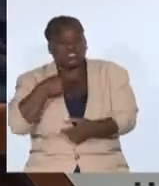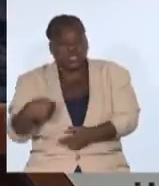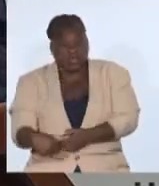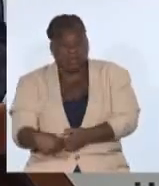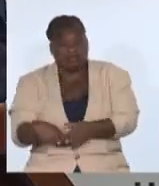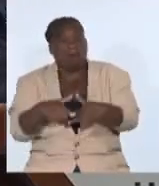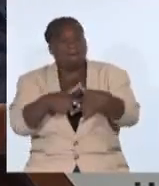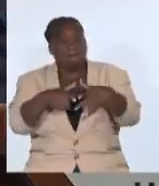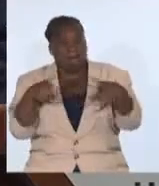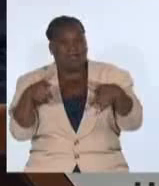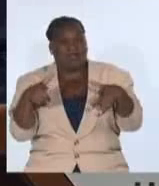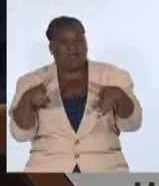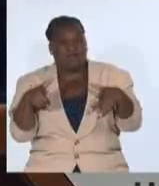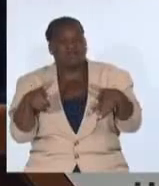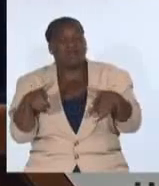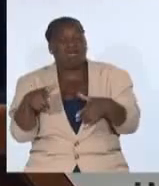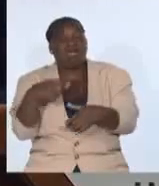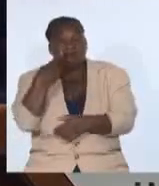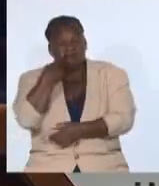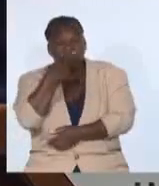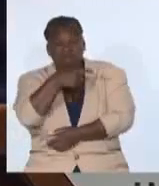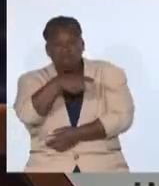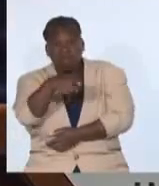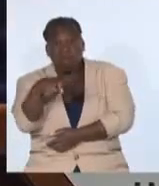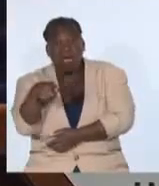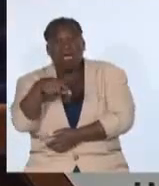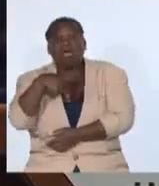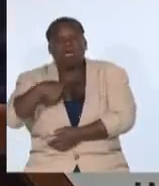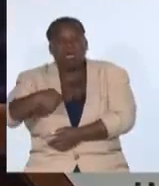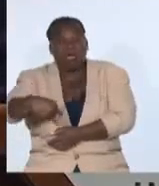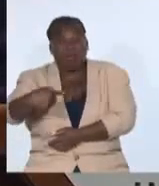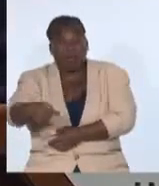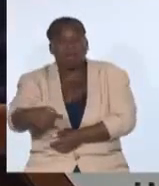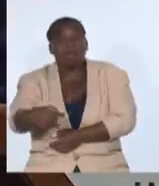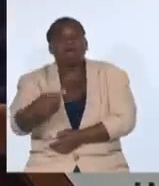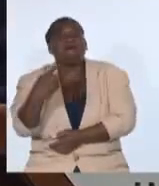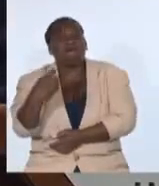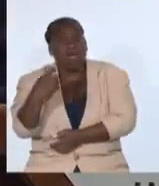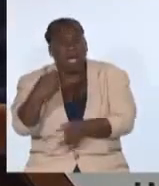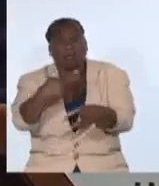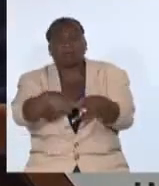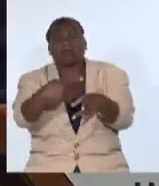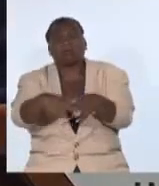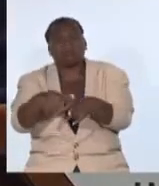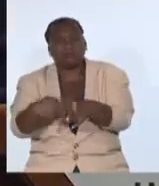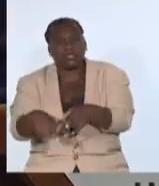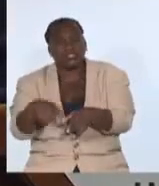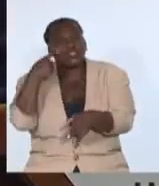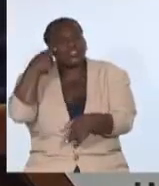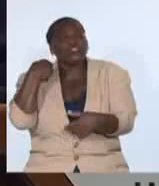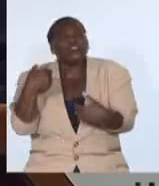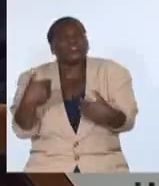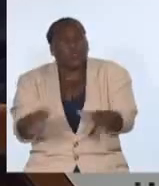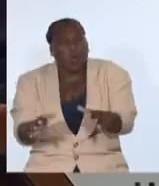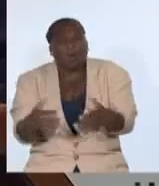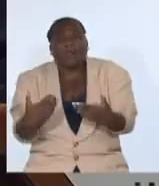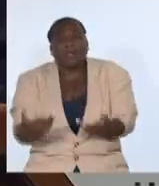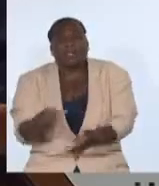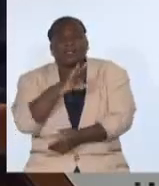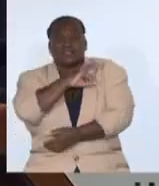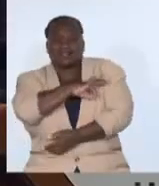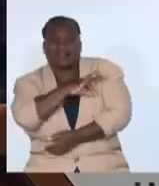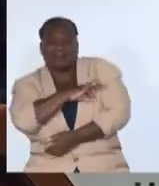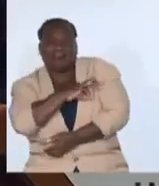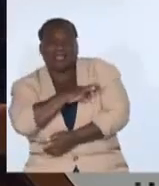más como apreciaran en estos días carecemos de muchas cosas pero nos sobran sentimientos de amistad